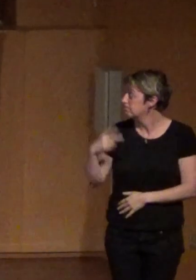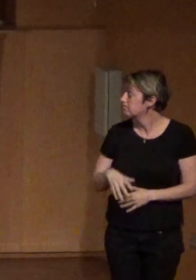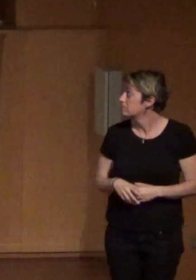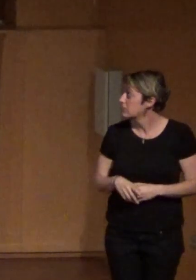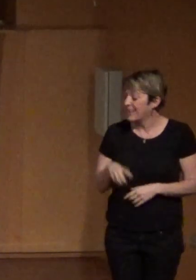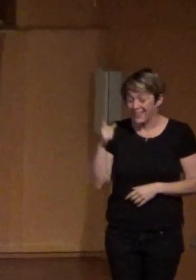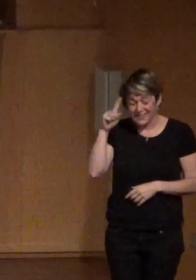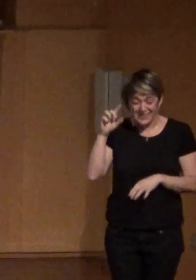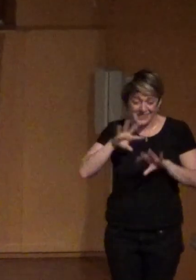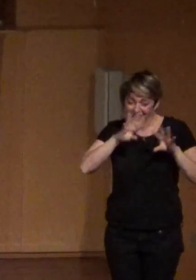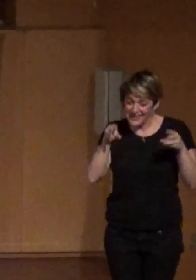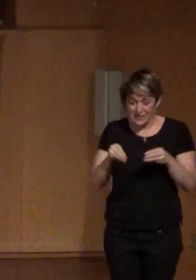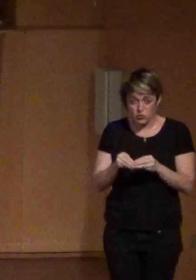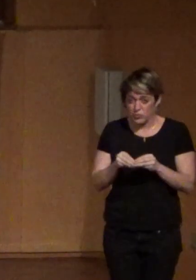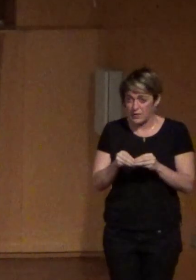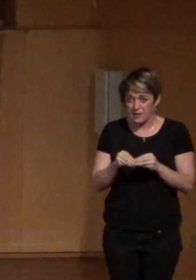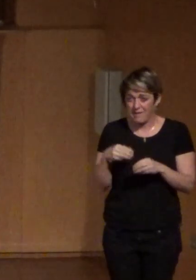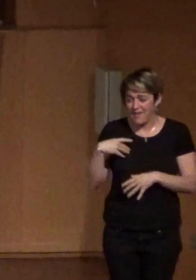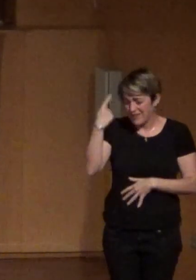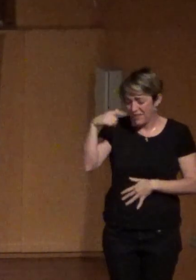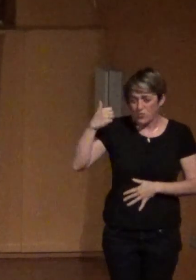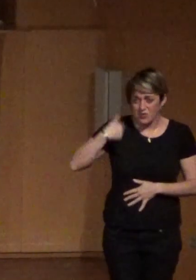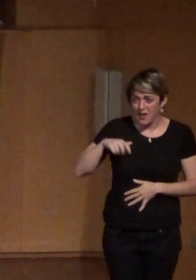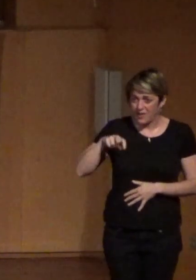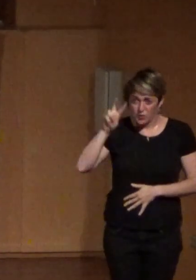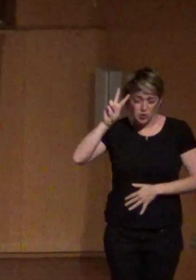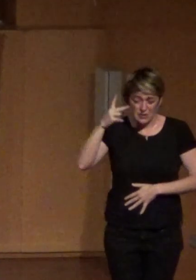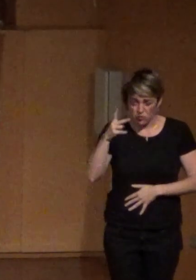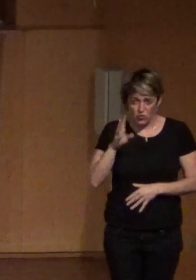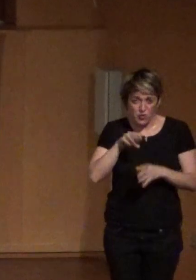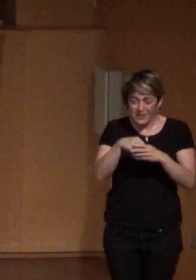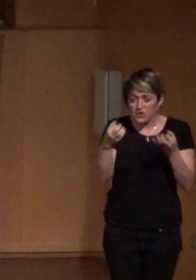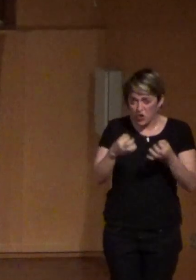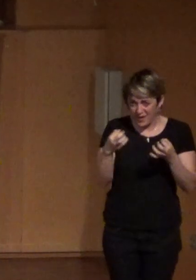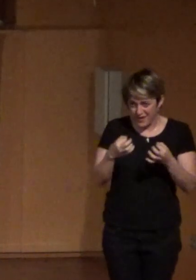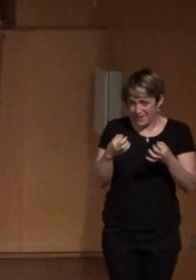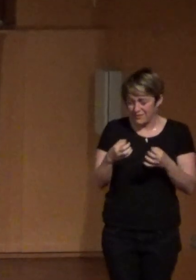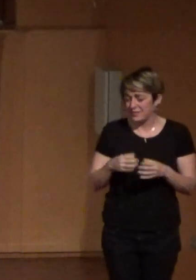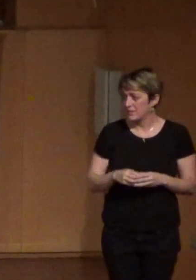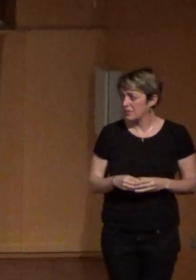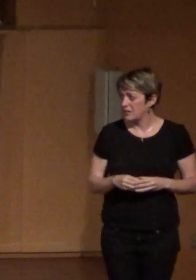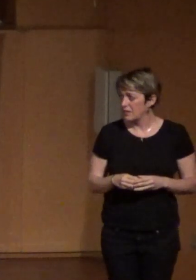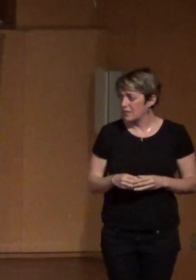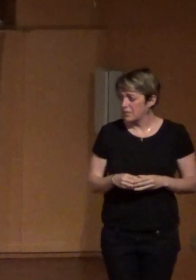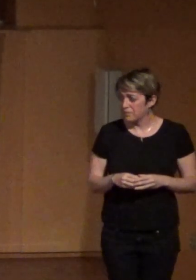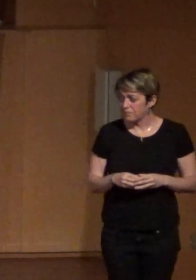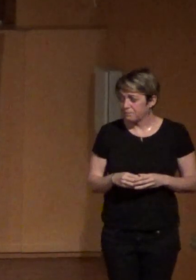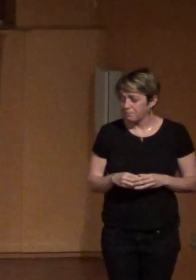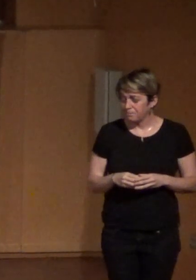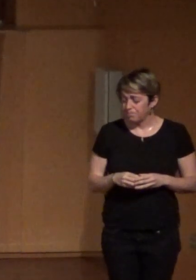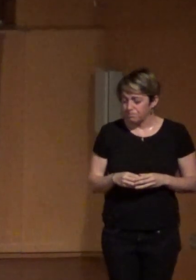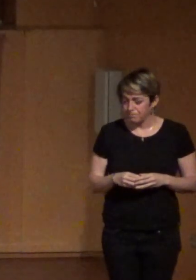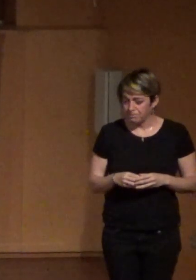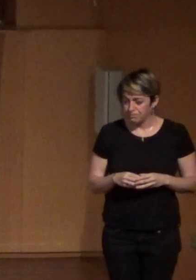resumir todo lo que se conoce a grosso modo sobre la patología o trasfondo anatomofuncional o patológico del TDAH,